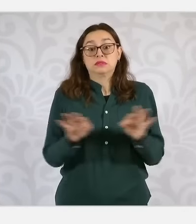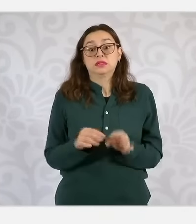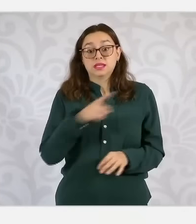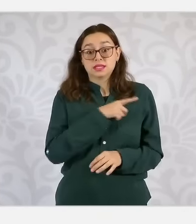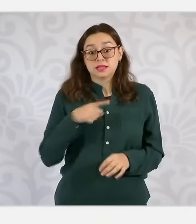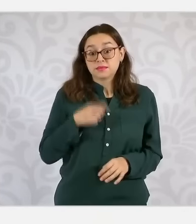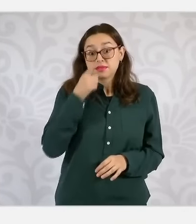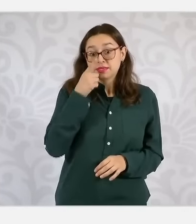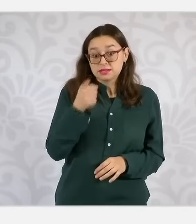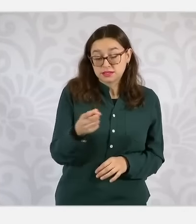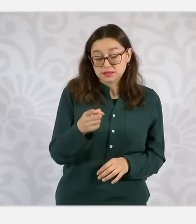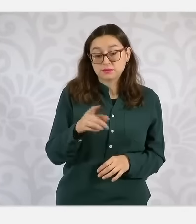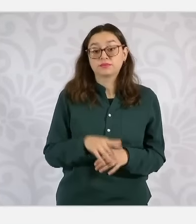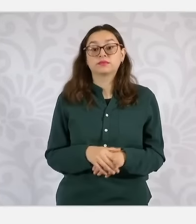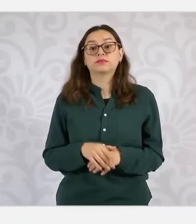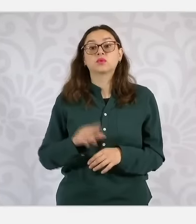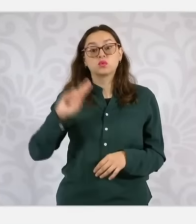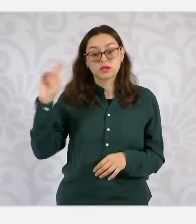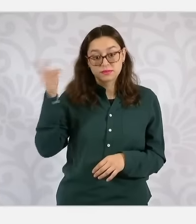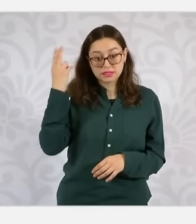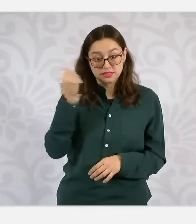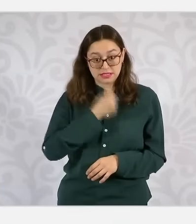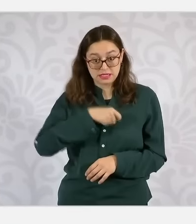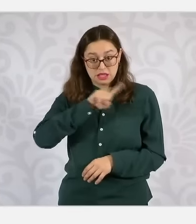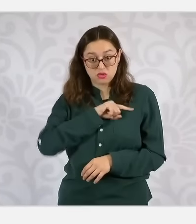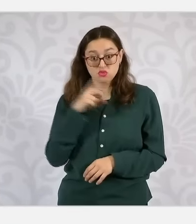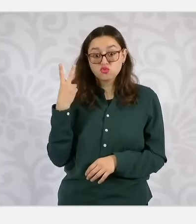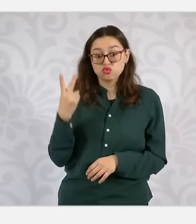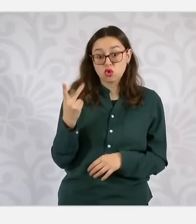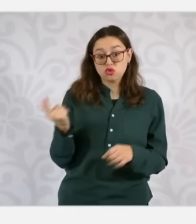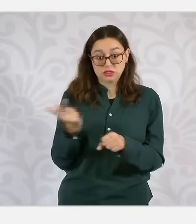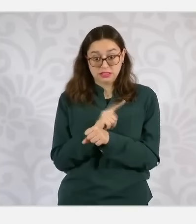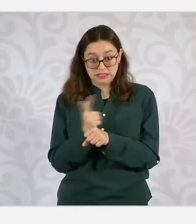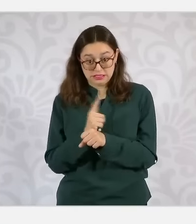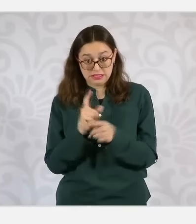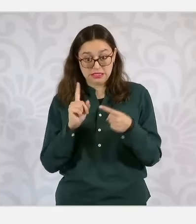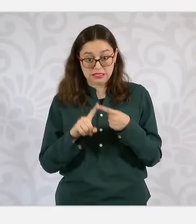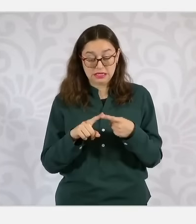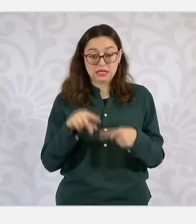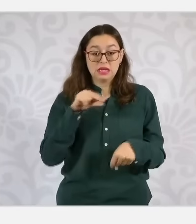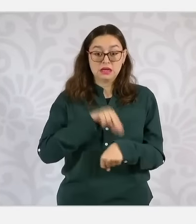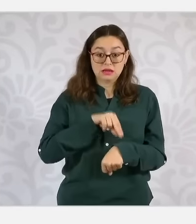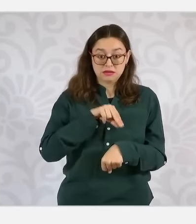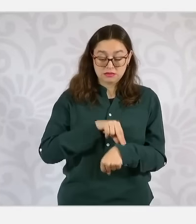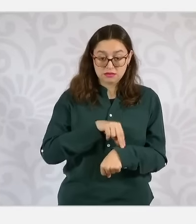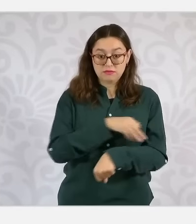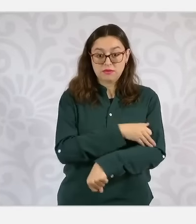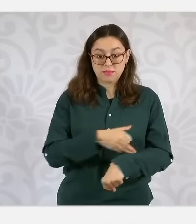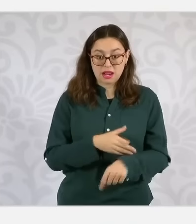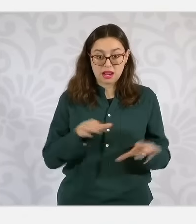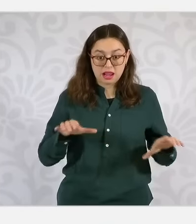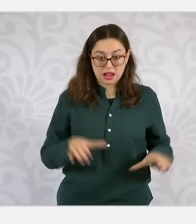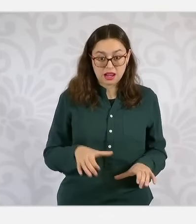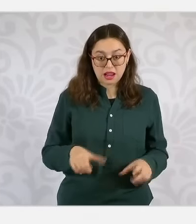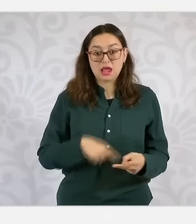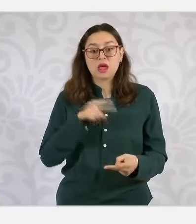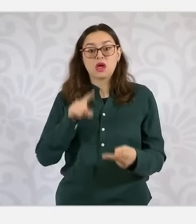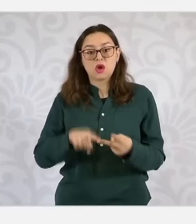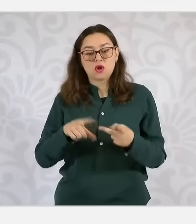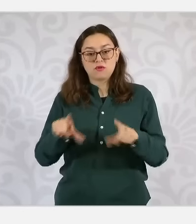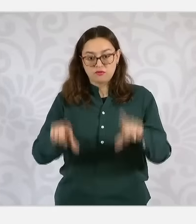de la Salud, que tiene dos licenciaturas, la de Medicina Familiar y Comunitaria y la de Enfermería